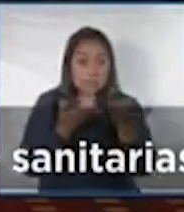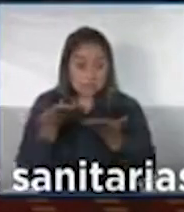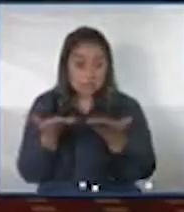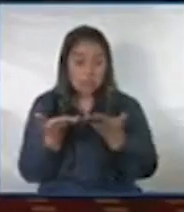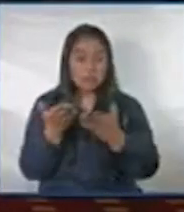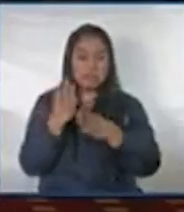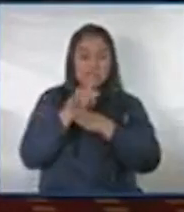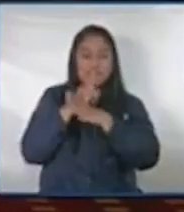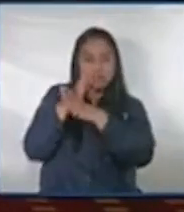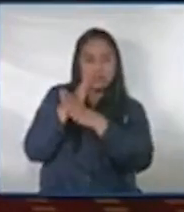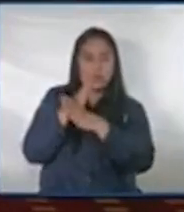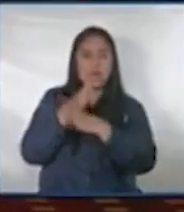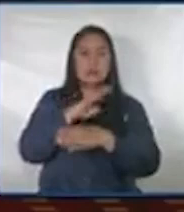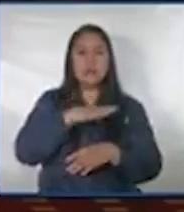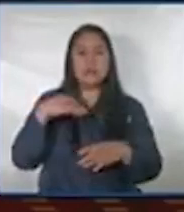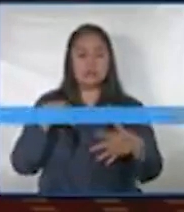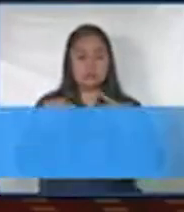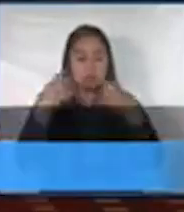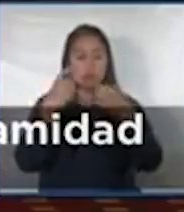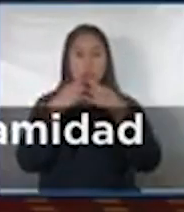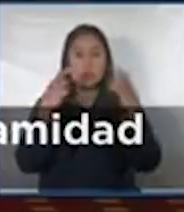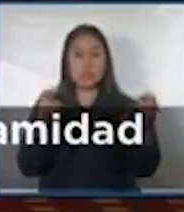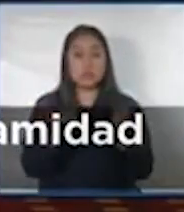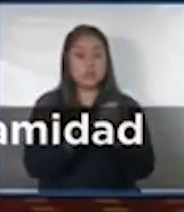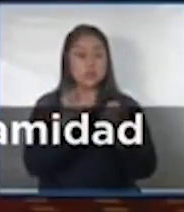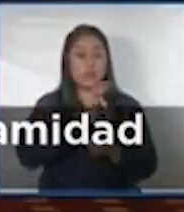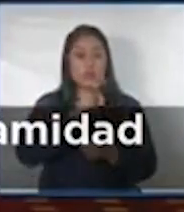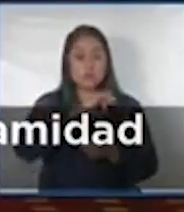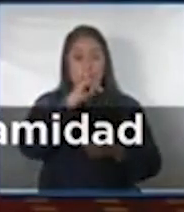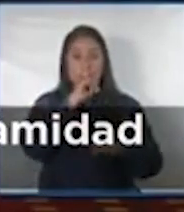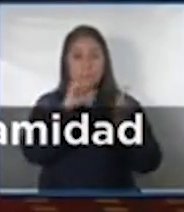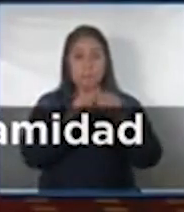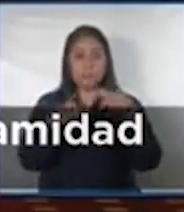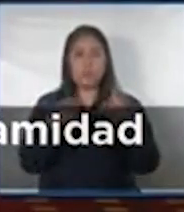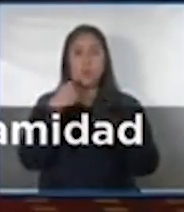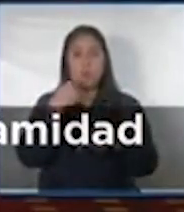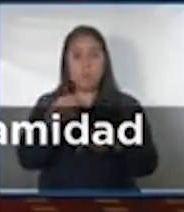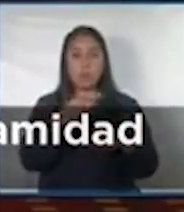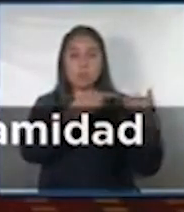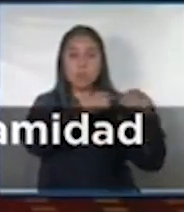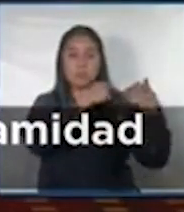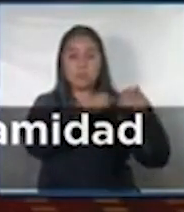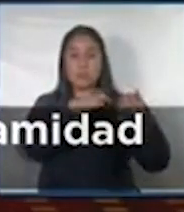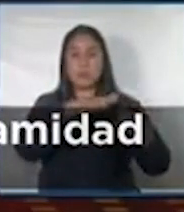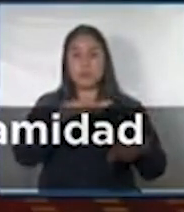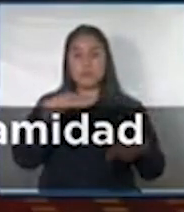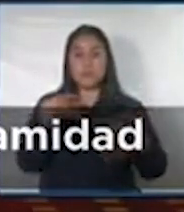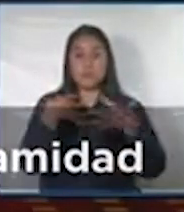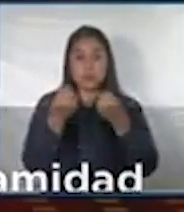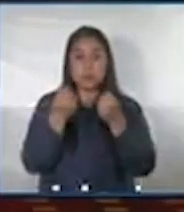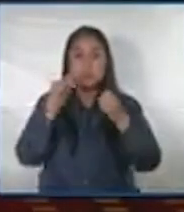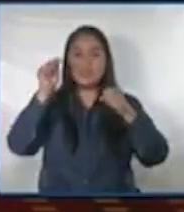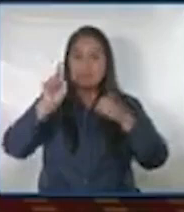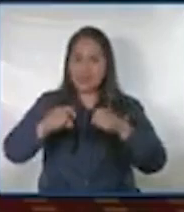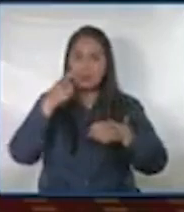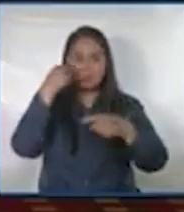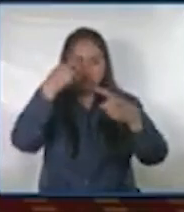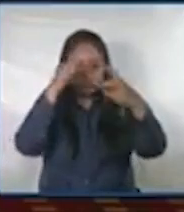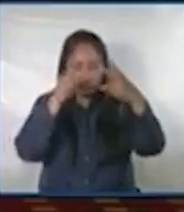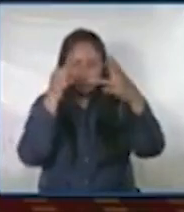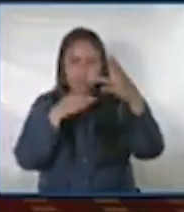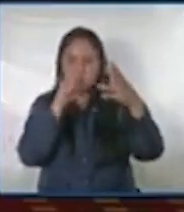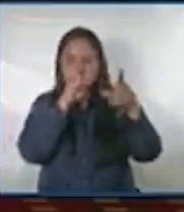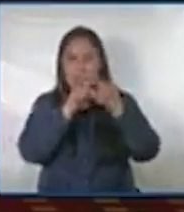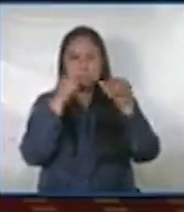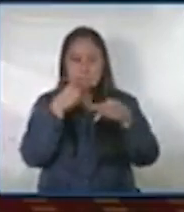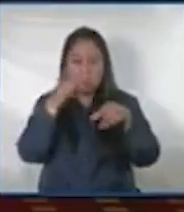El Ministerio de Salud Pública y Asistencia Social, como ente rector de la salud de Guatemala, deberá ejecutar todas las acciones necesarias a